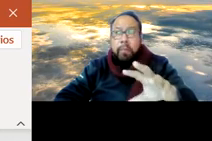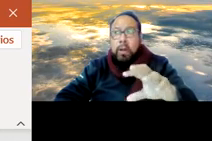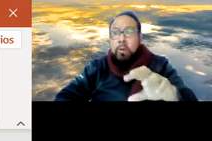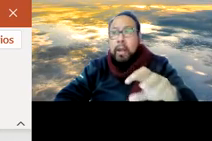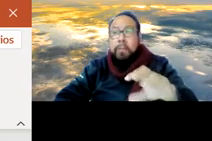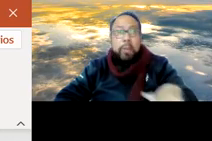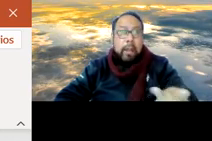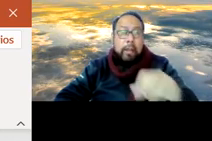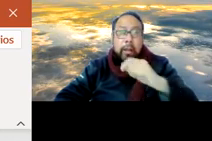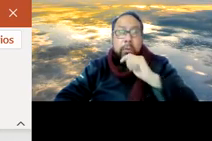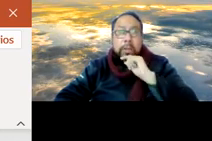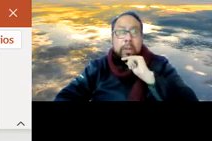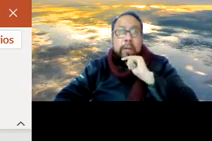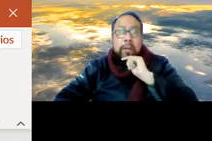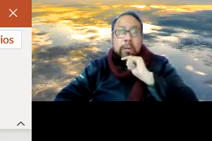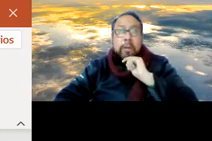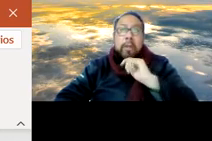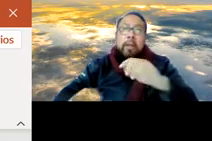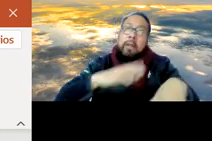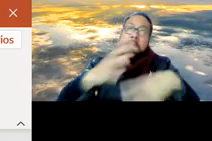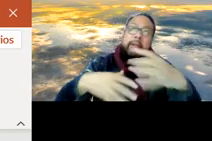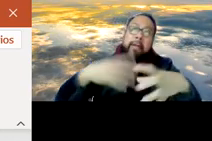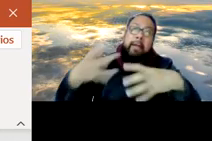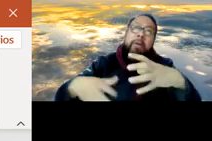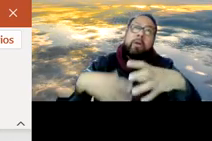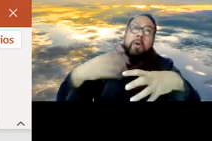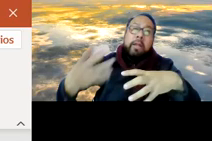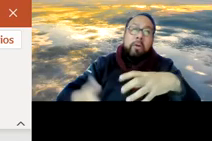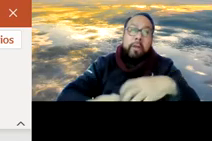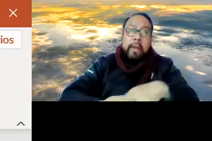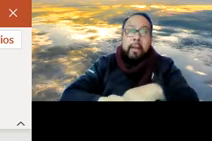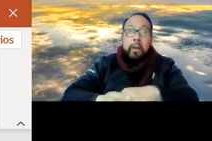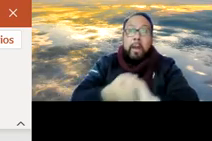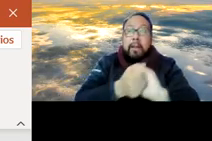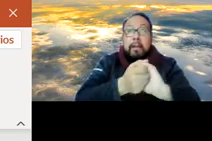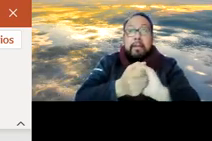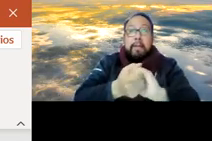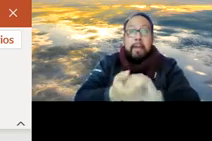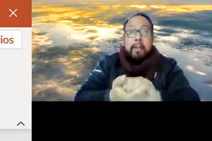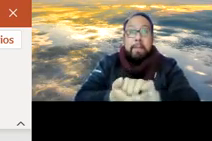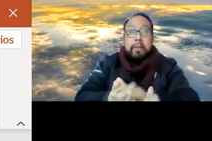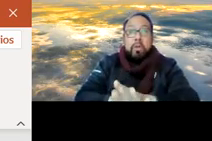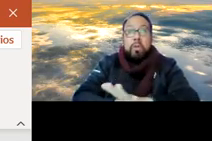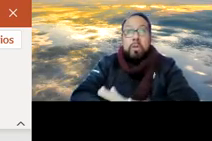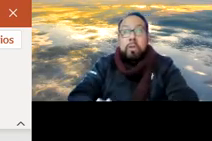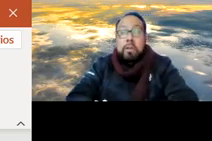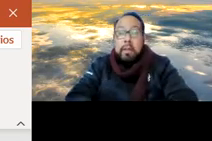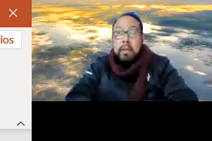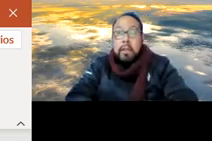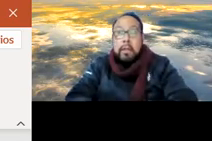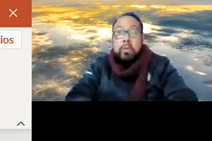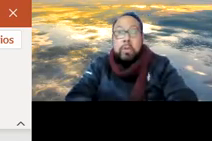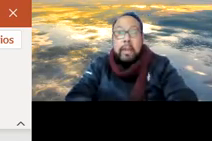Por ejemplo, la UNAM hace rato mencionaba esto, ¿no? Empieza a sacar una convocatoria en la cual está abierta para todos